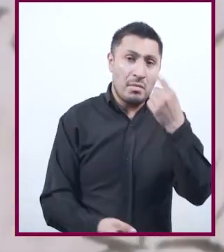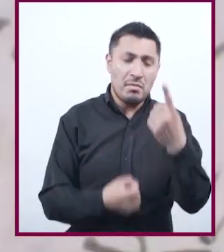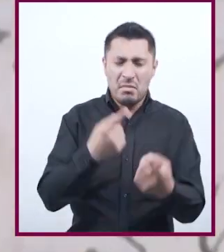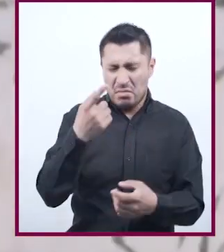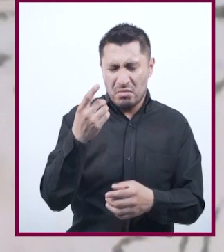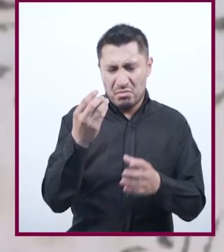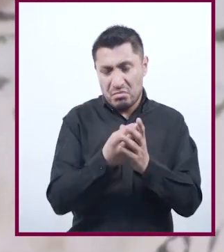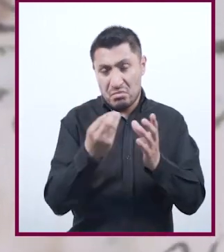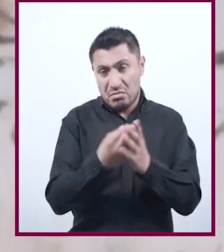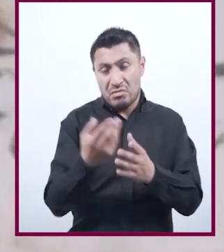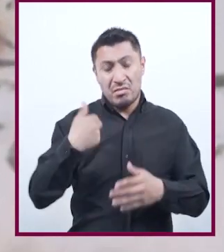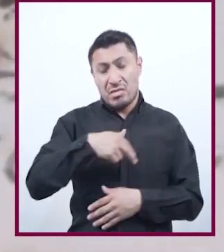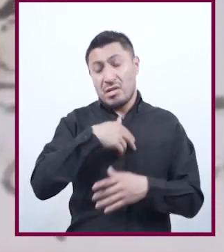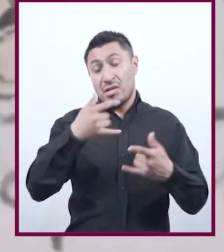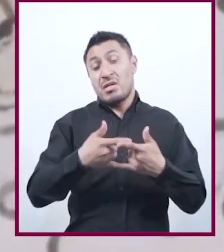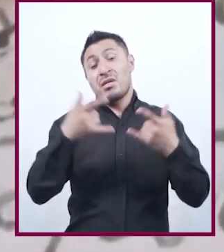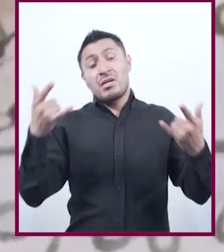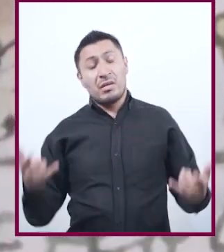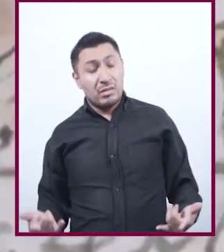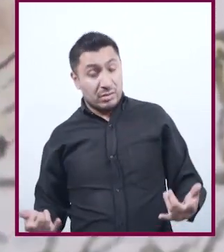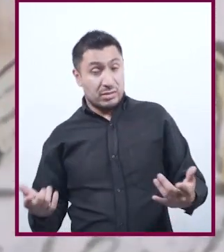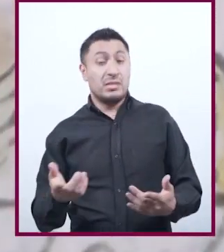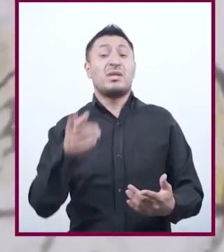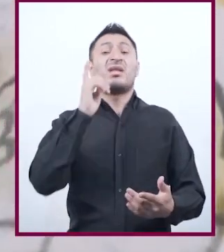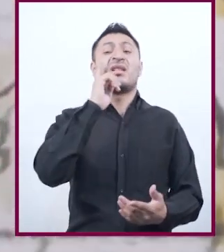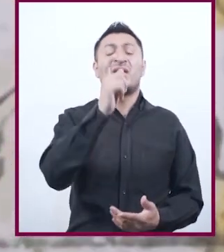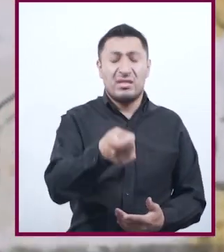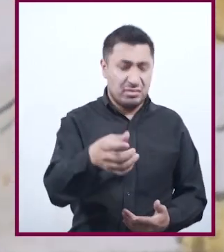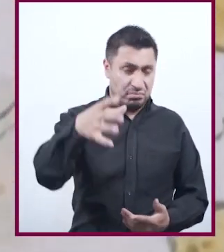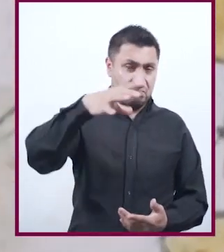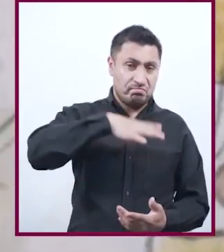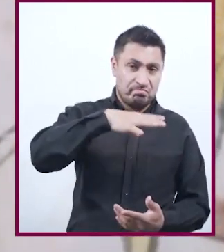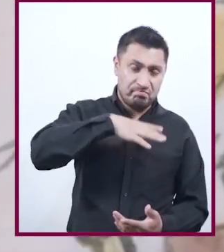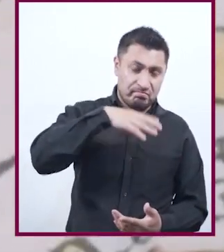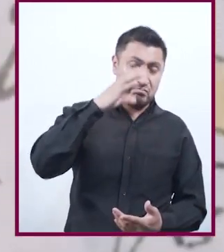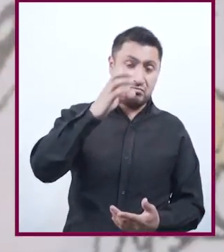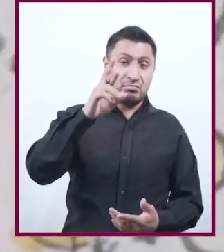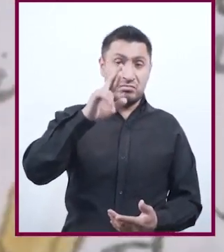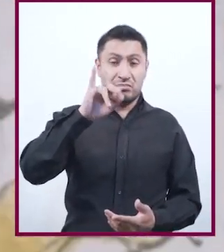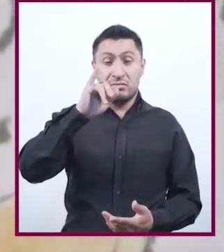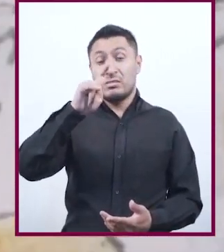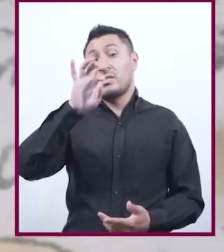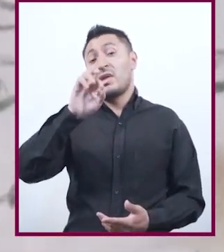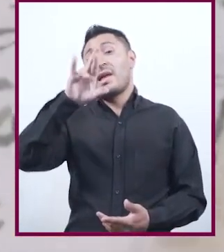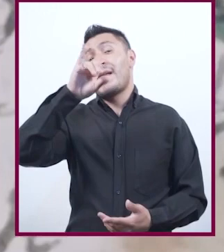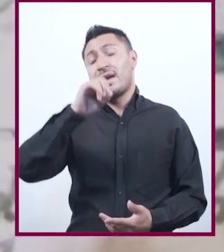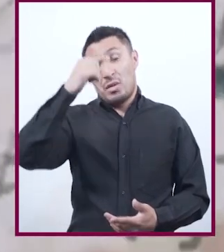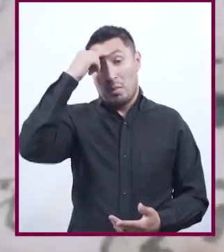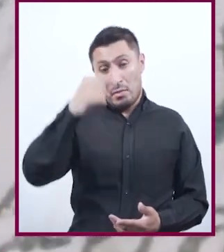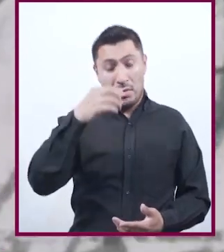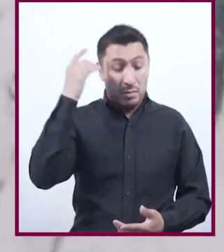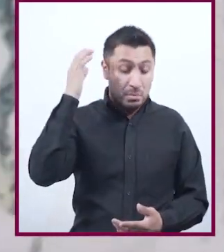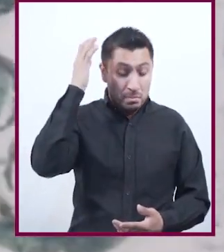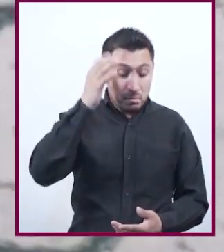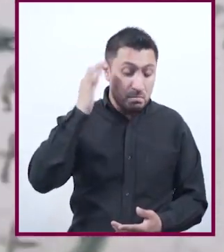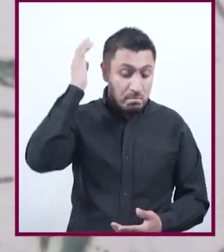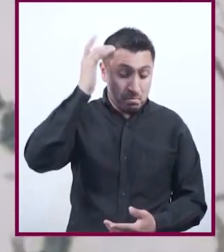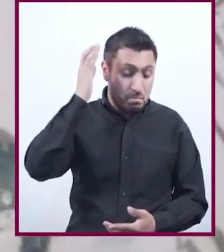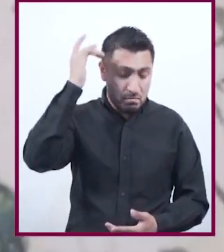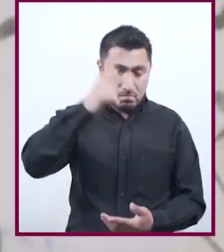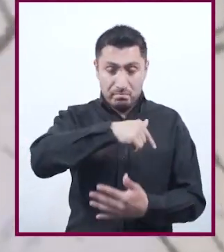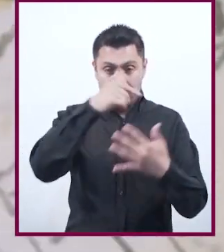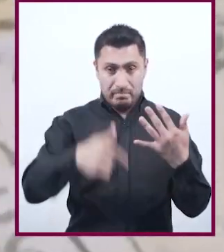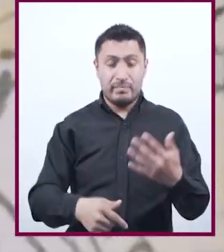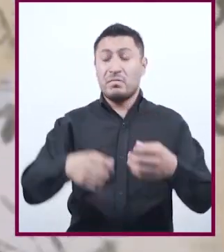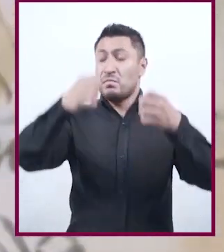a tener este criterio para el estudiar las fuentes, ¿no? Son indudablemente fuentes